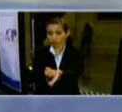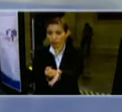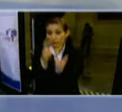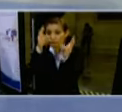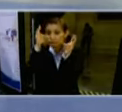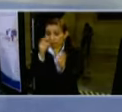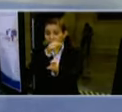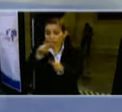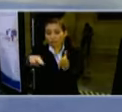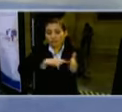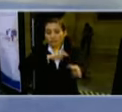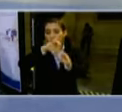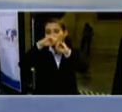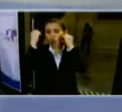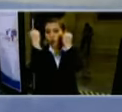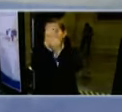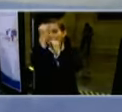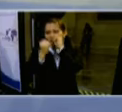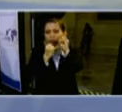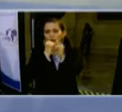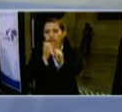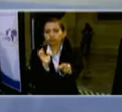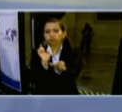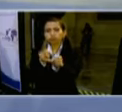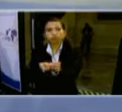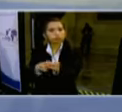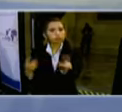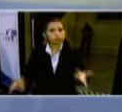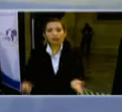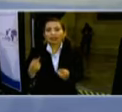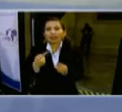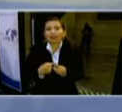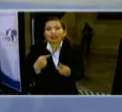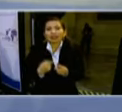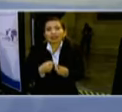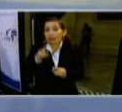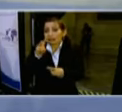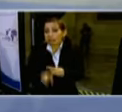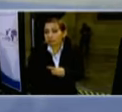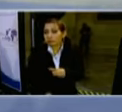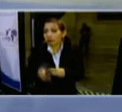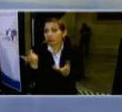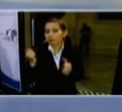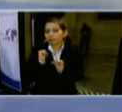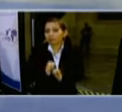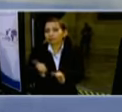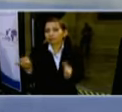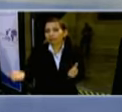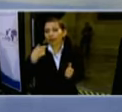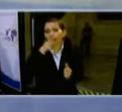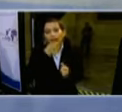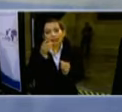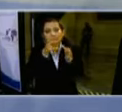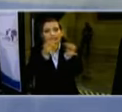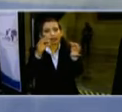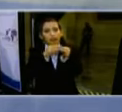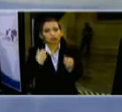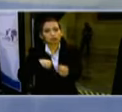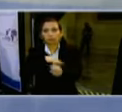caso de la firma de organizaciones internacionales, ¿quién es realmente el encargado de rendirnos